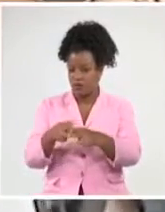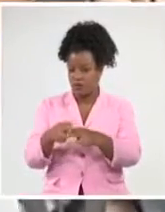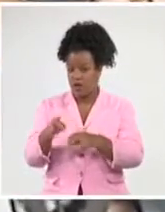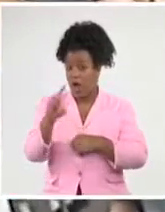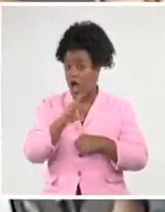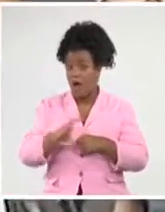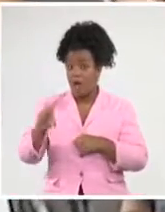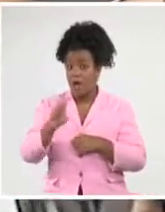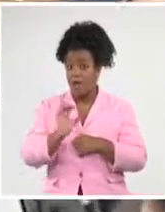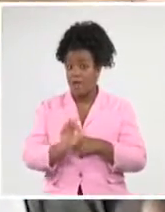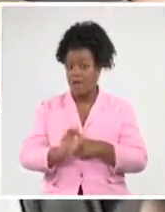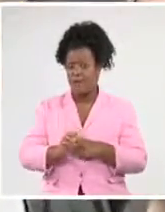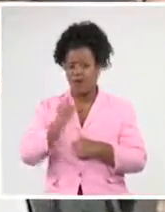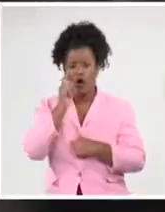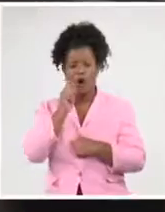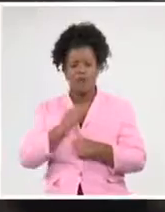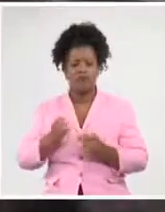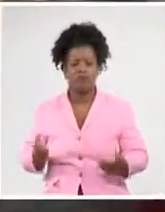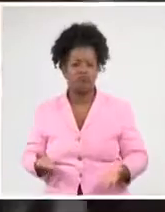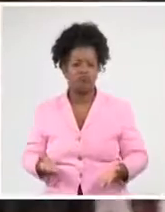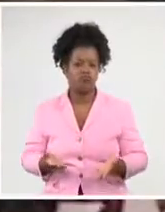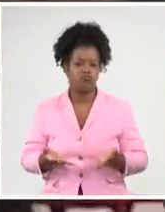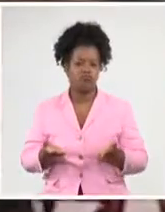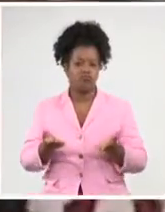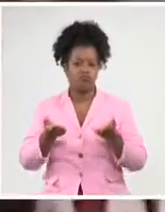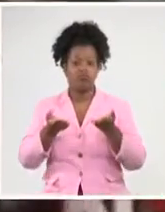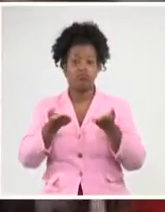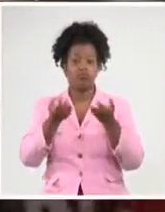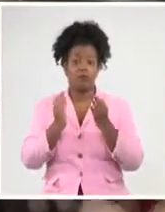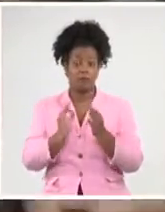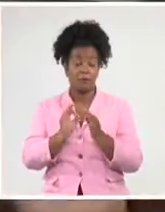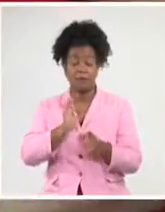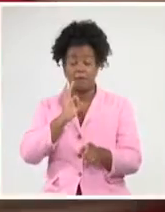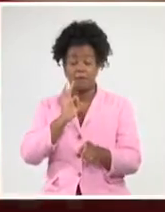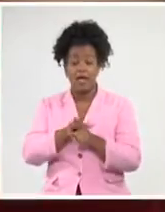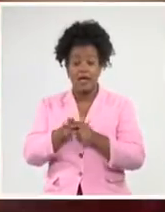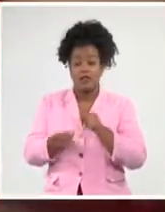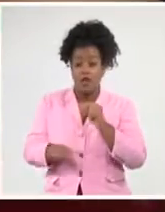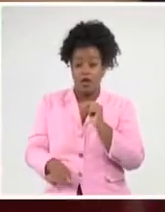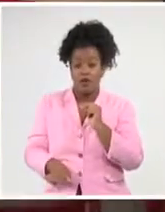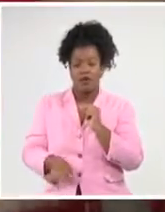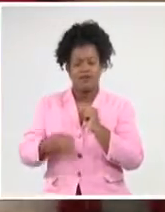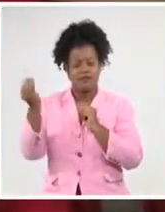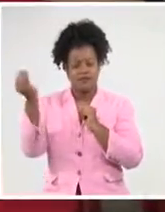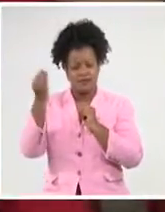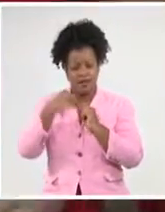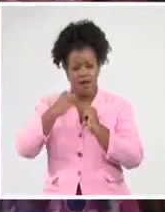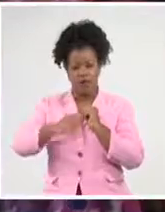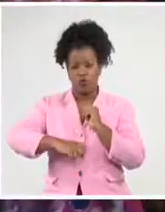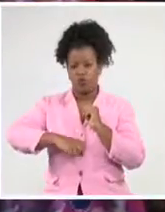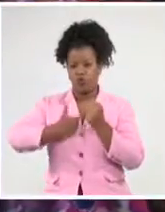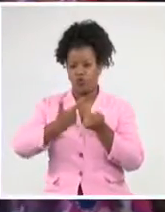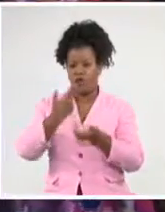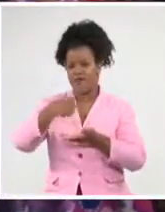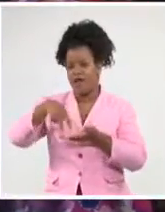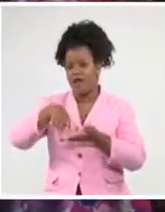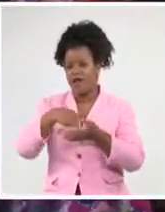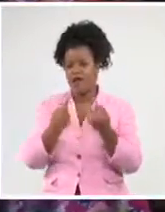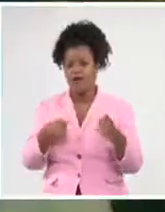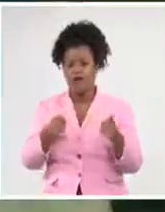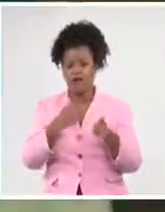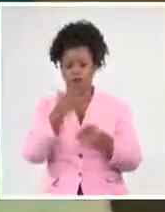el camino tomado por Adalberto Álvarez desde su propia cuna, quien supo mantenerse en la preferencia de los bailadores. Hoy